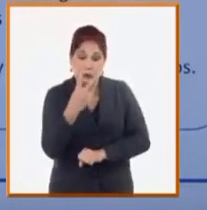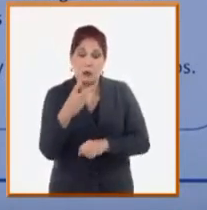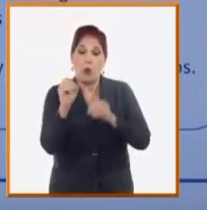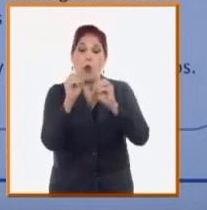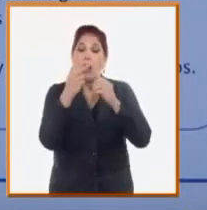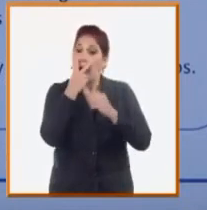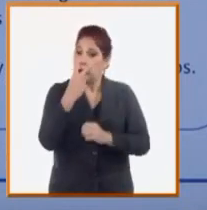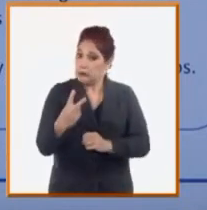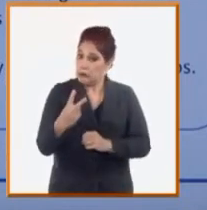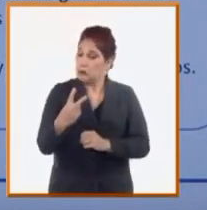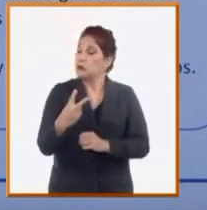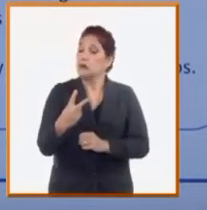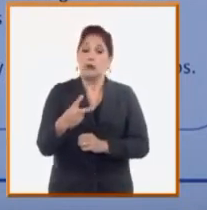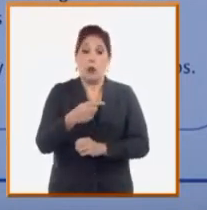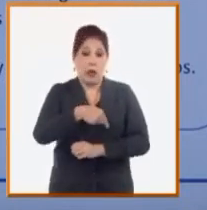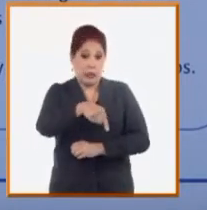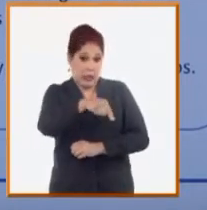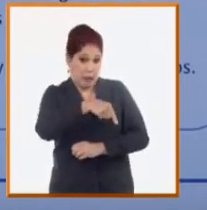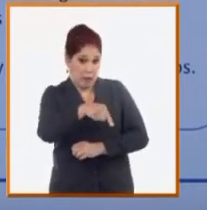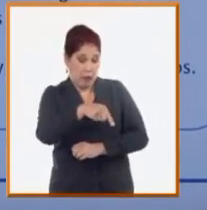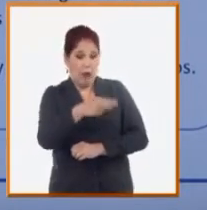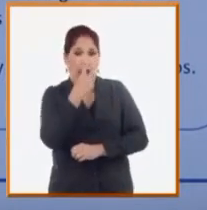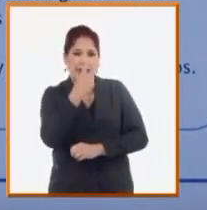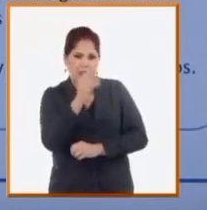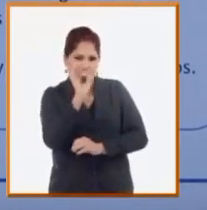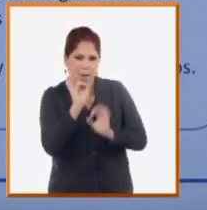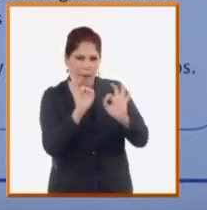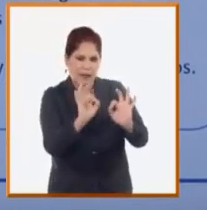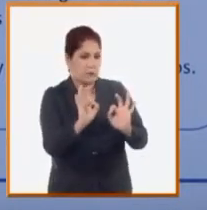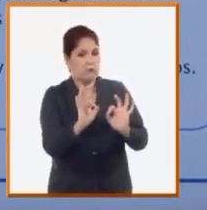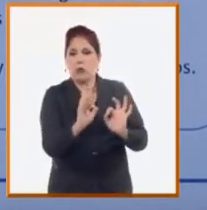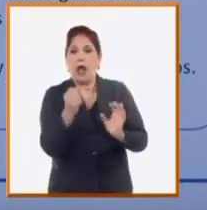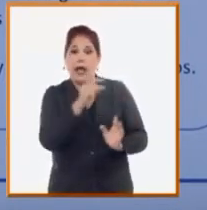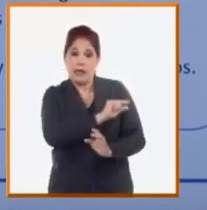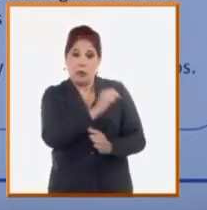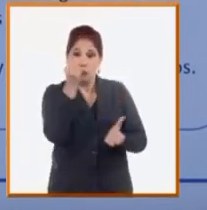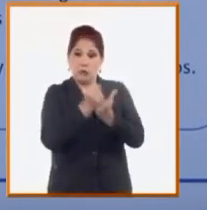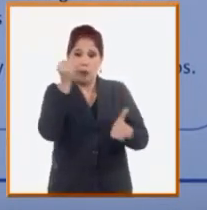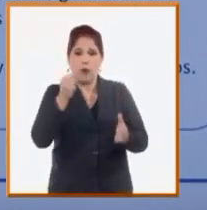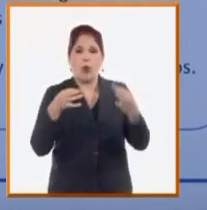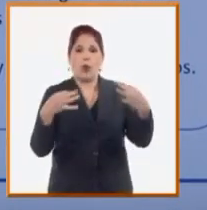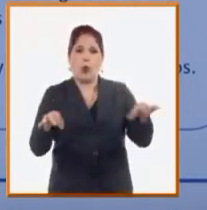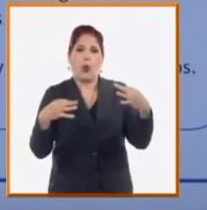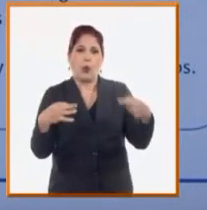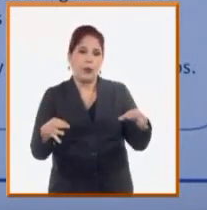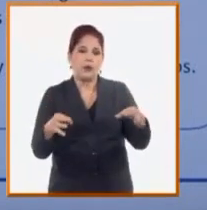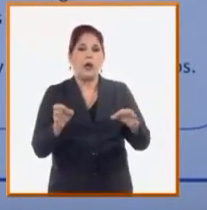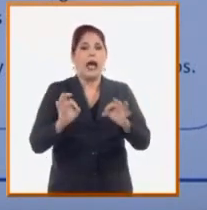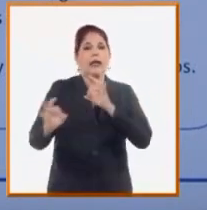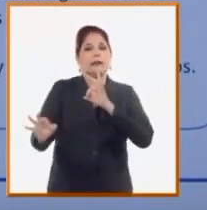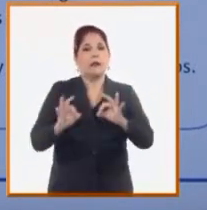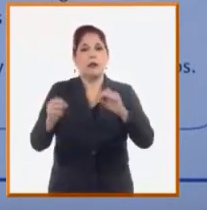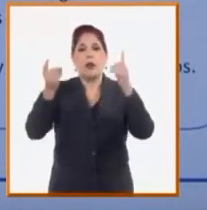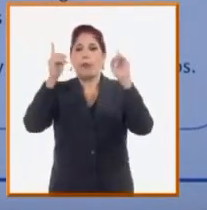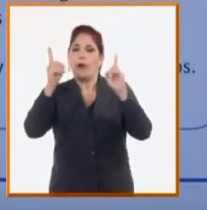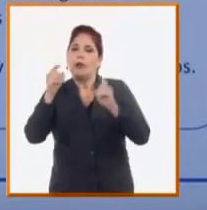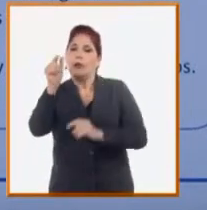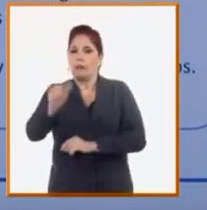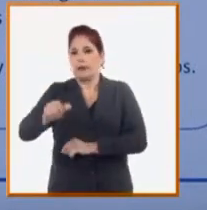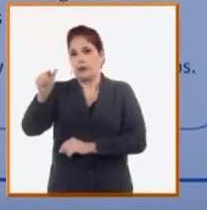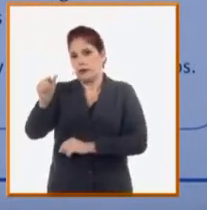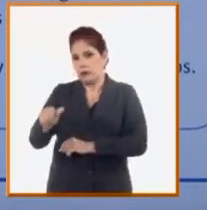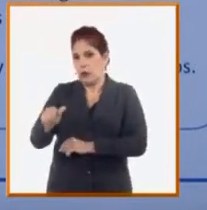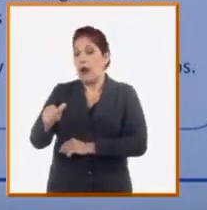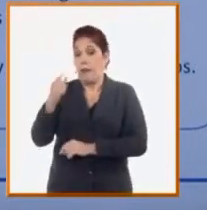organizaciones políticas y de masa. Recientemente se aprobó un documento que tiene que ver con el tema del aseguramiento político a los actores y el